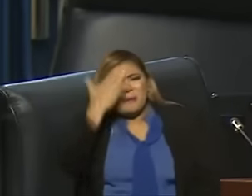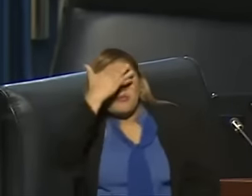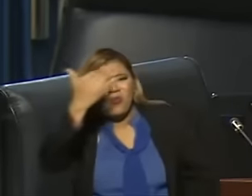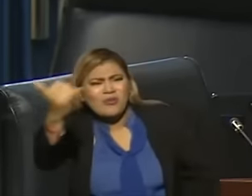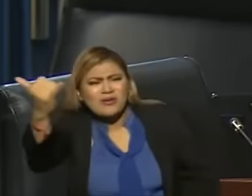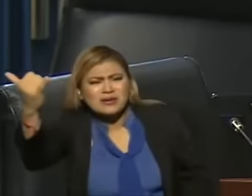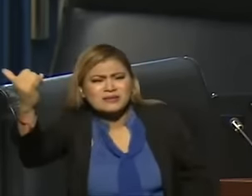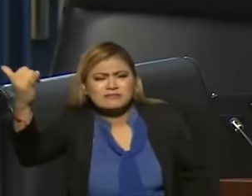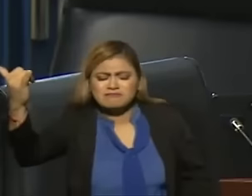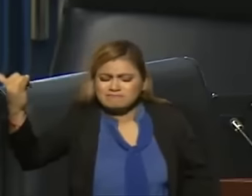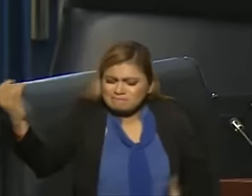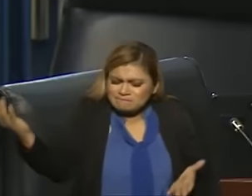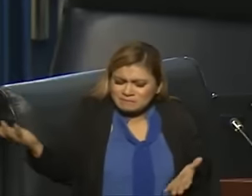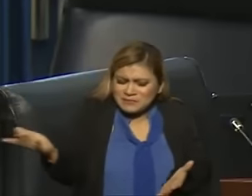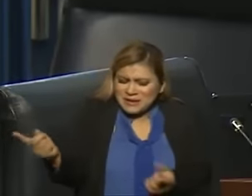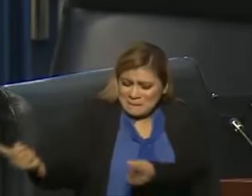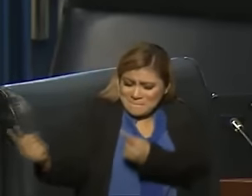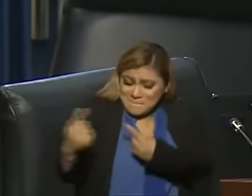Vamos y